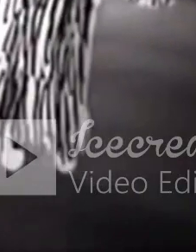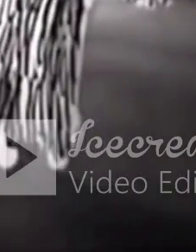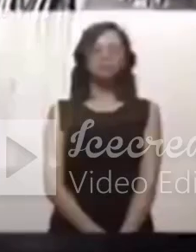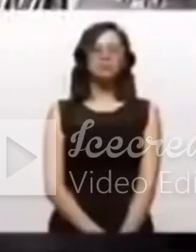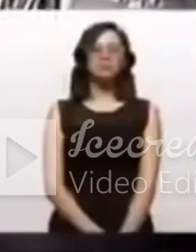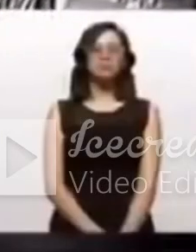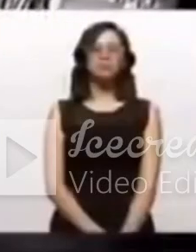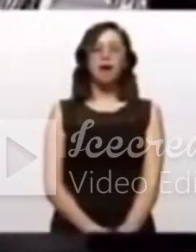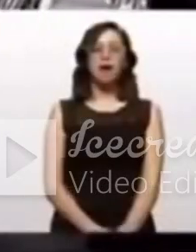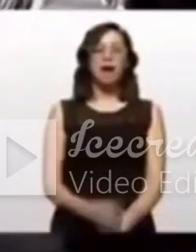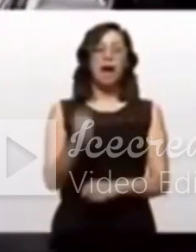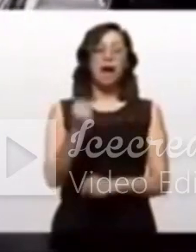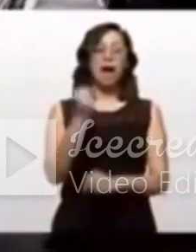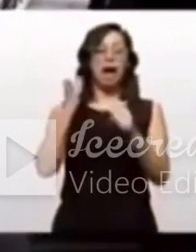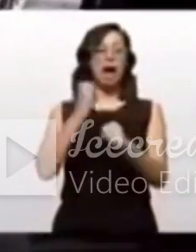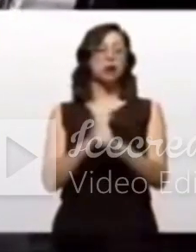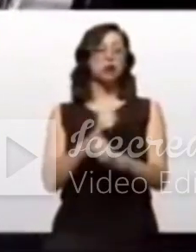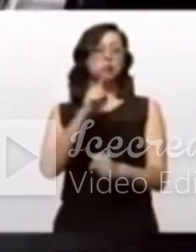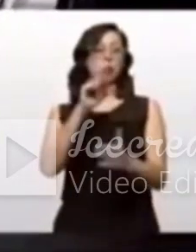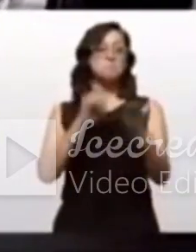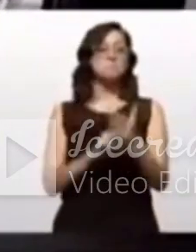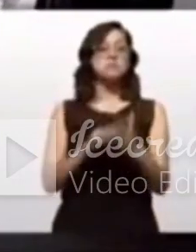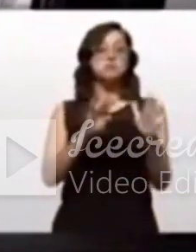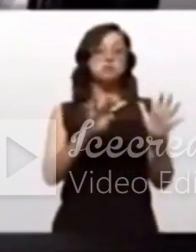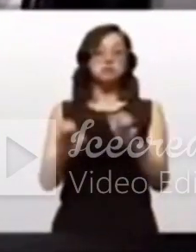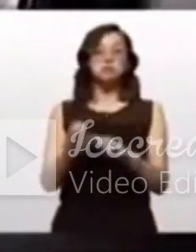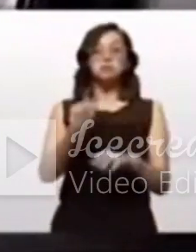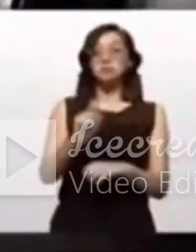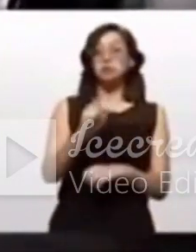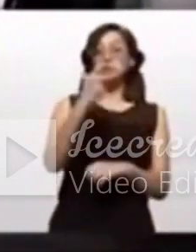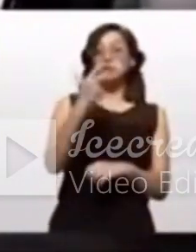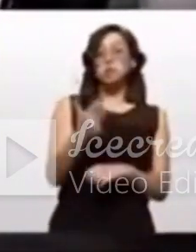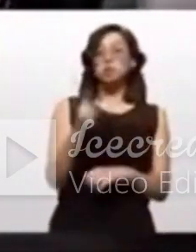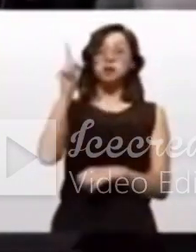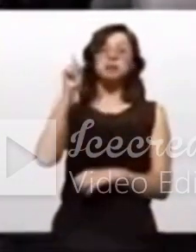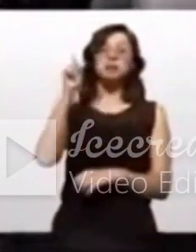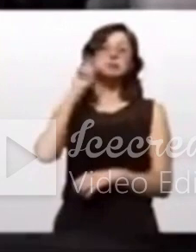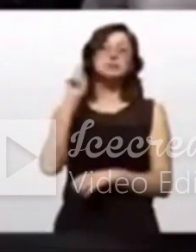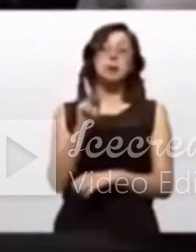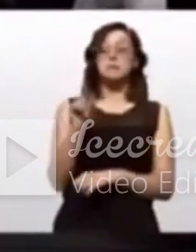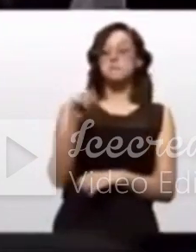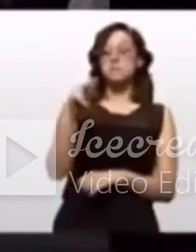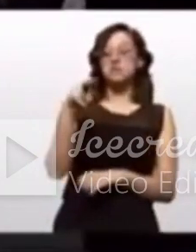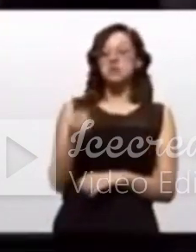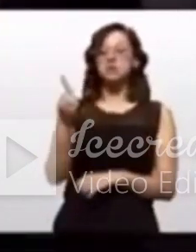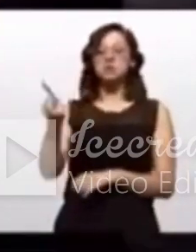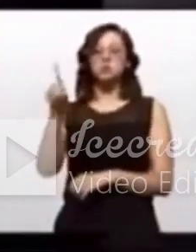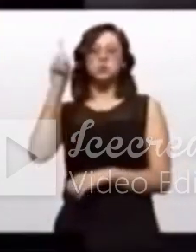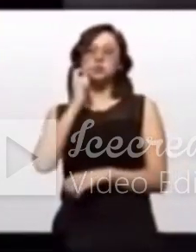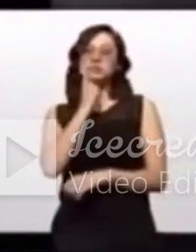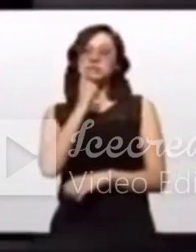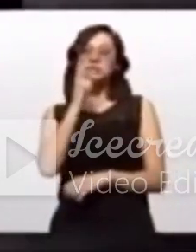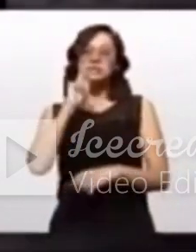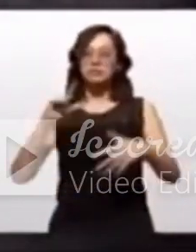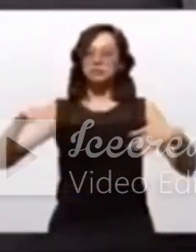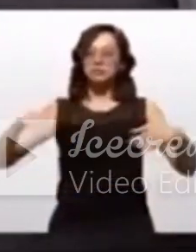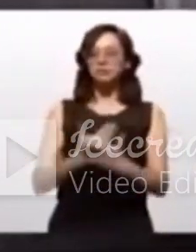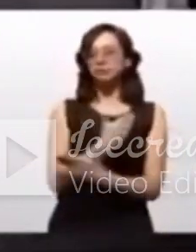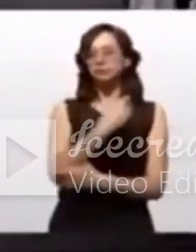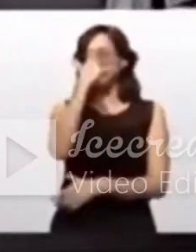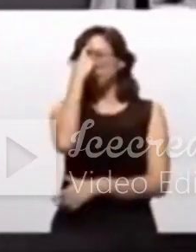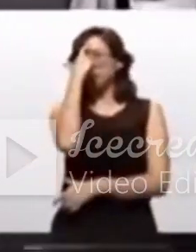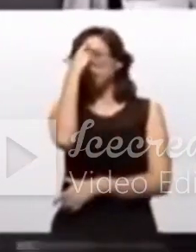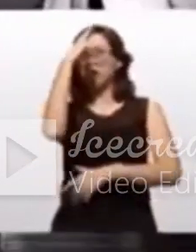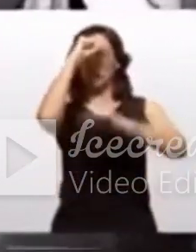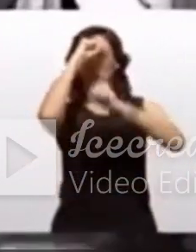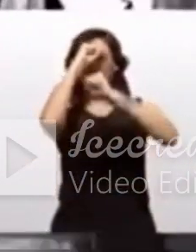En 1928 nació en Pino, Zacatecas, una niña que con su poderosa y elegante imaginación grabaría